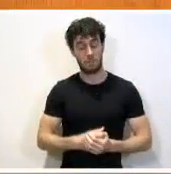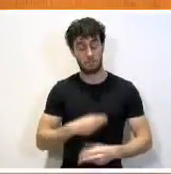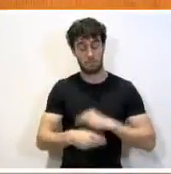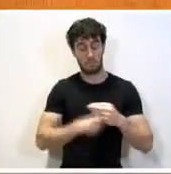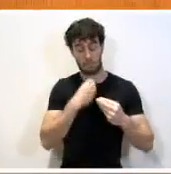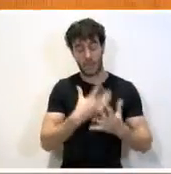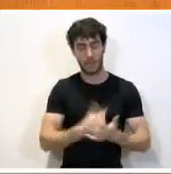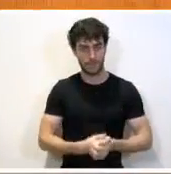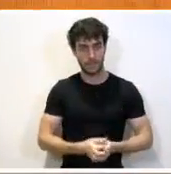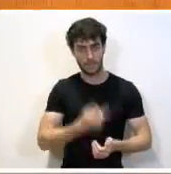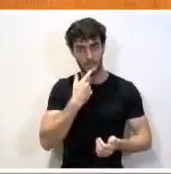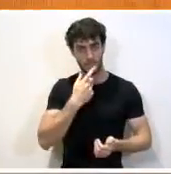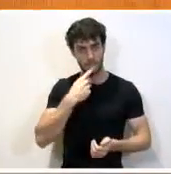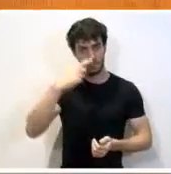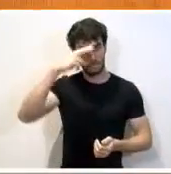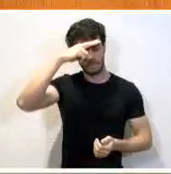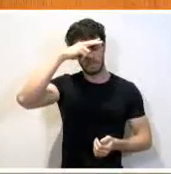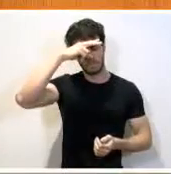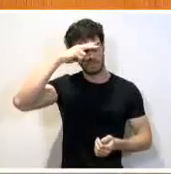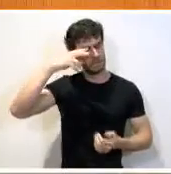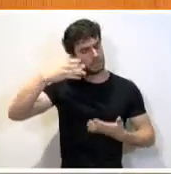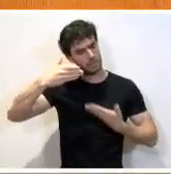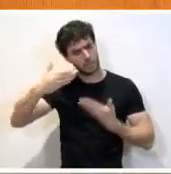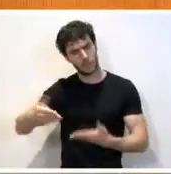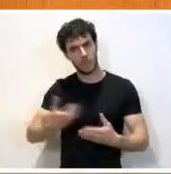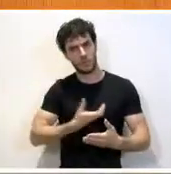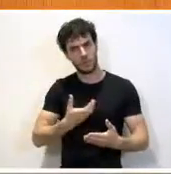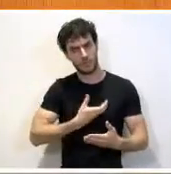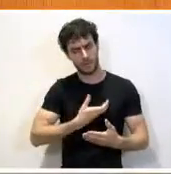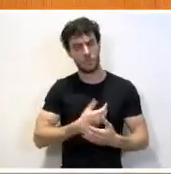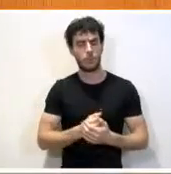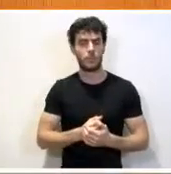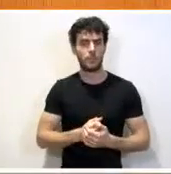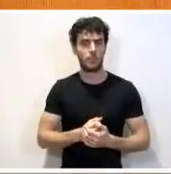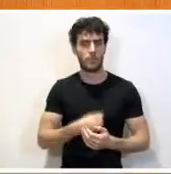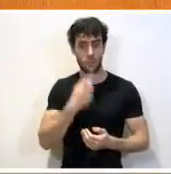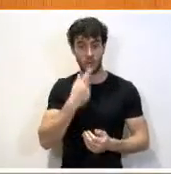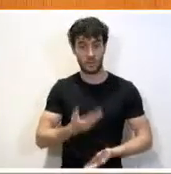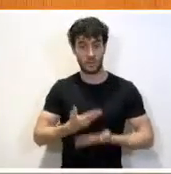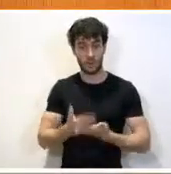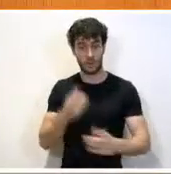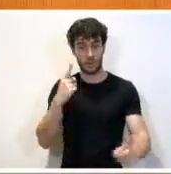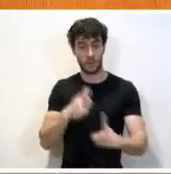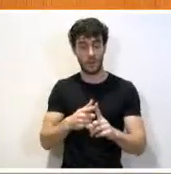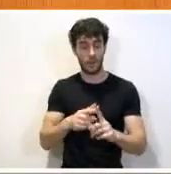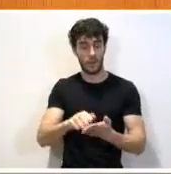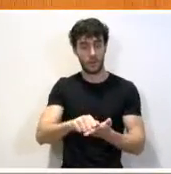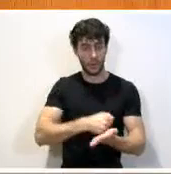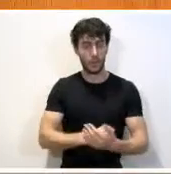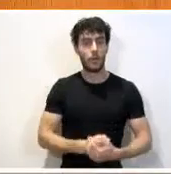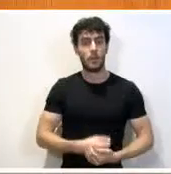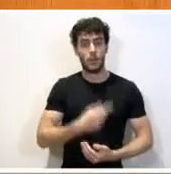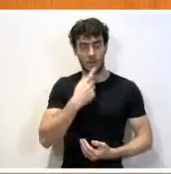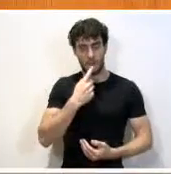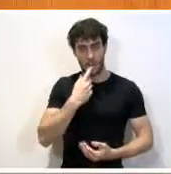que dice que va a preocuparse por los ayuntamientos, por las entidades locales, que va a preocuparse por el reto demográfico, que va a